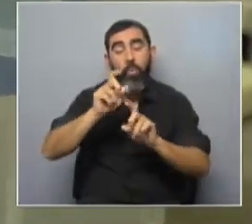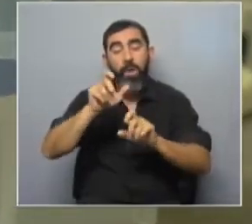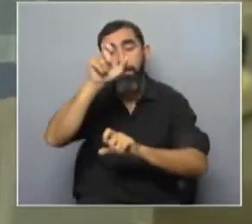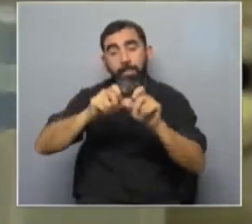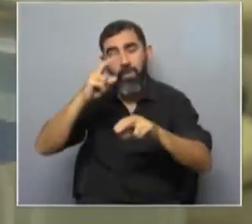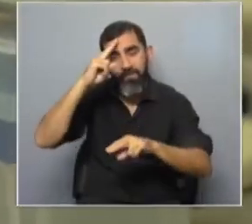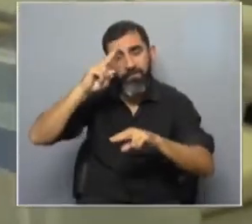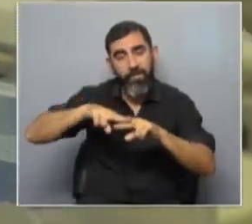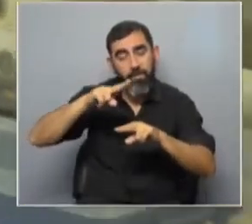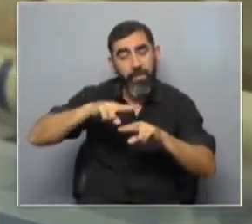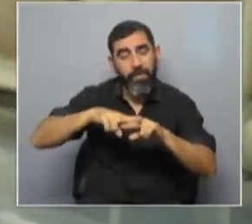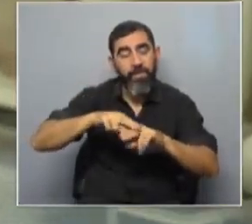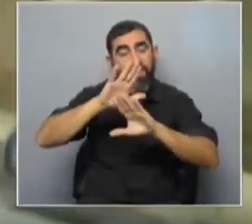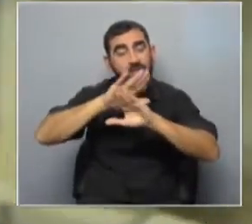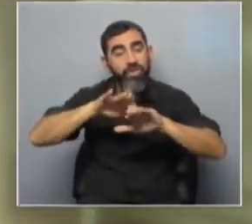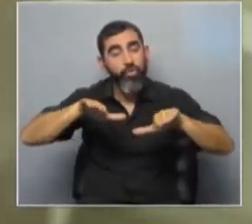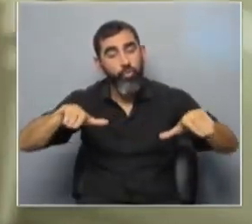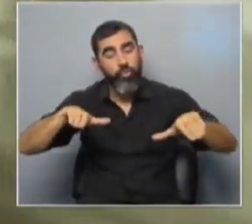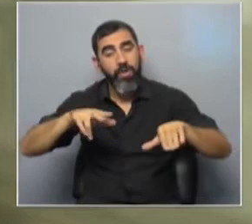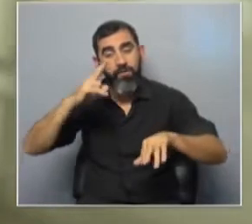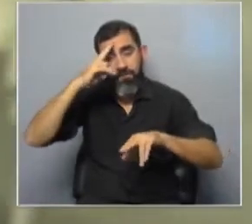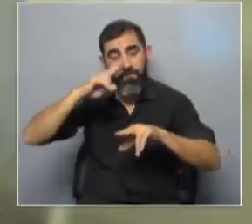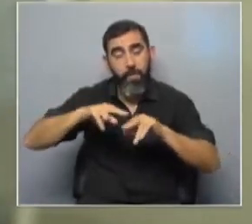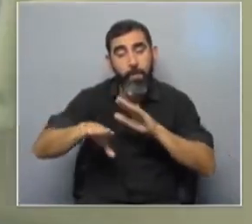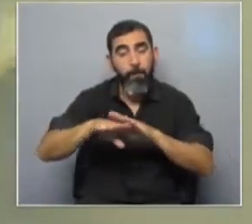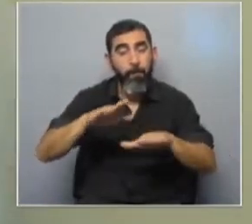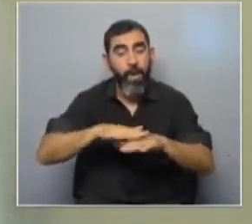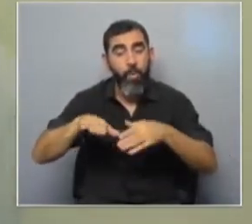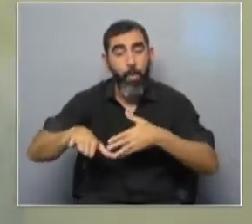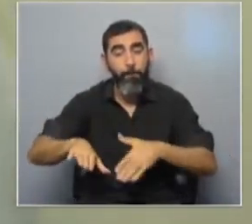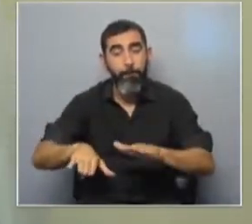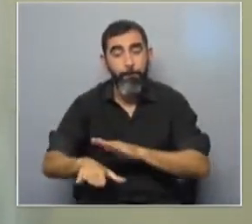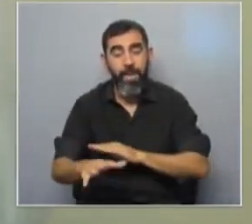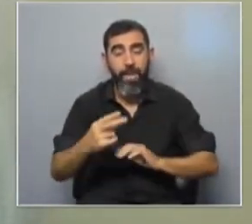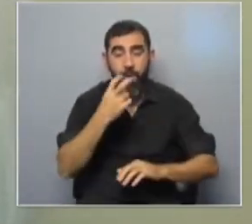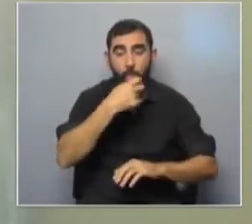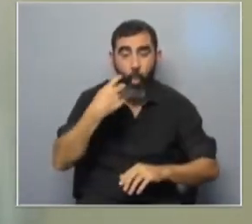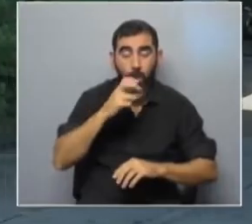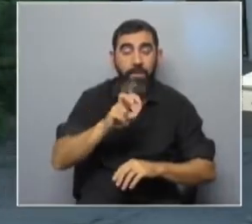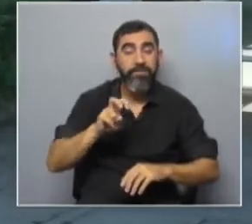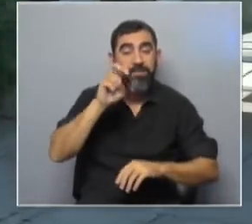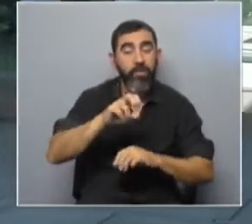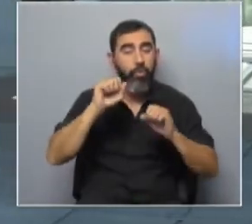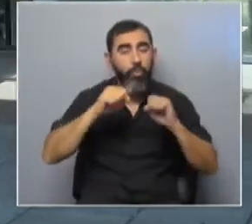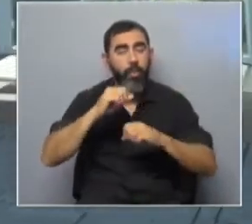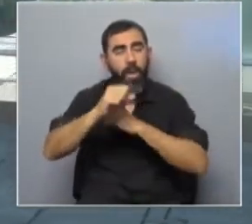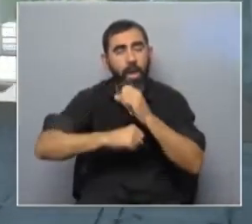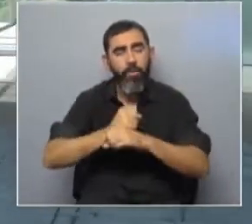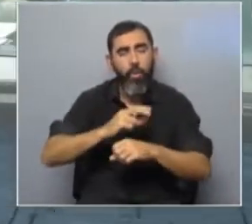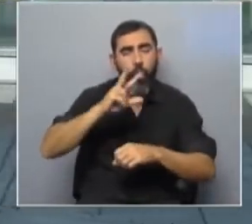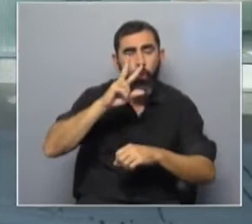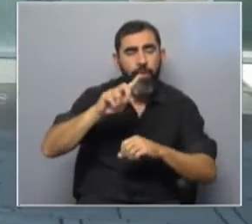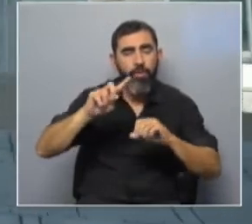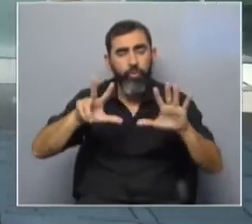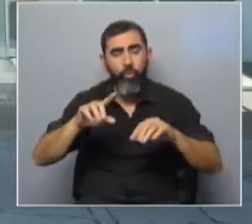de muestras tomadas de niños que cursaron la enfermedad de manos, pies y boca, tanto en Salto como en Paysandú, en 2018,